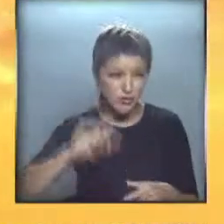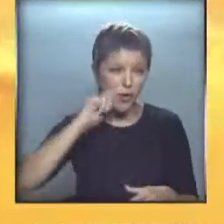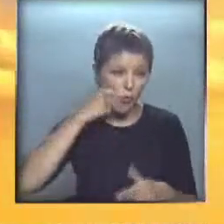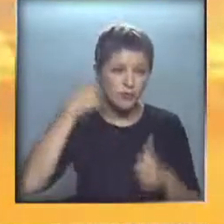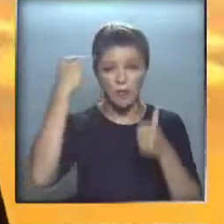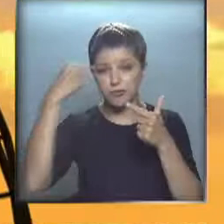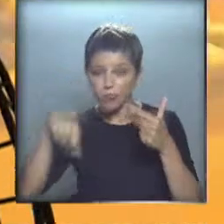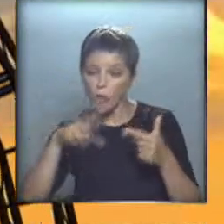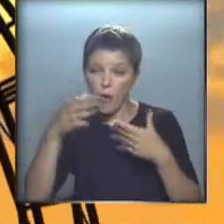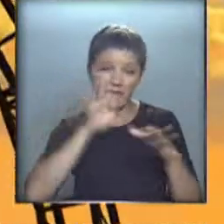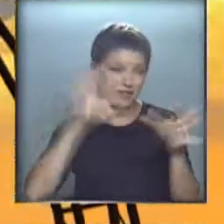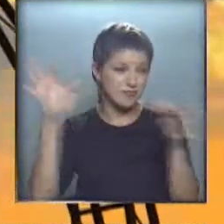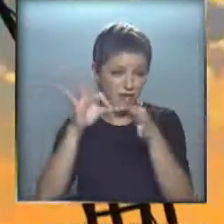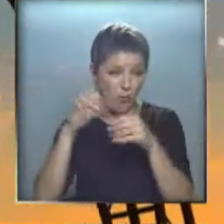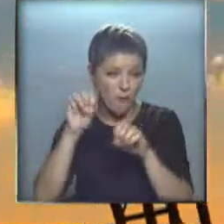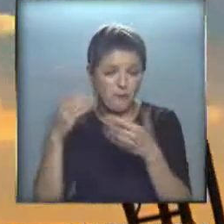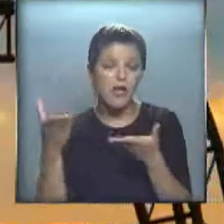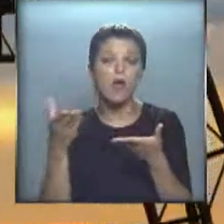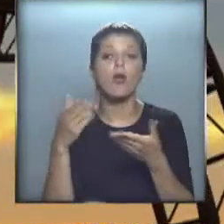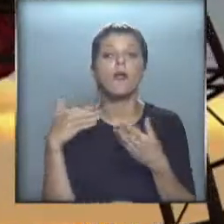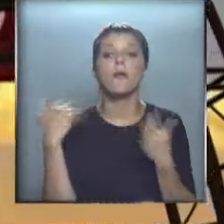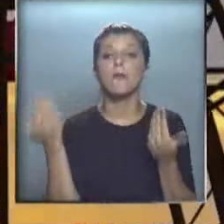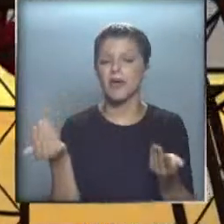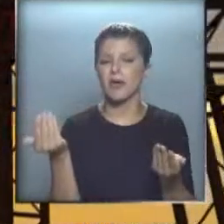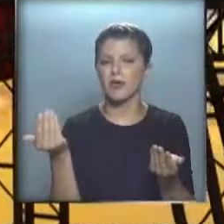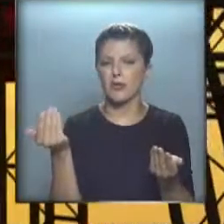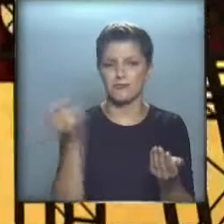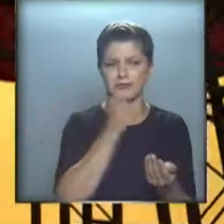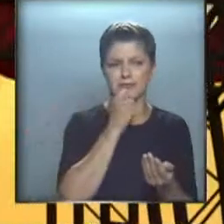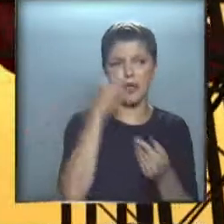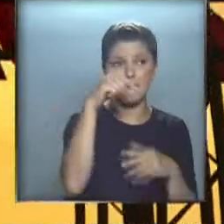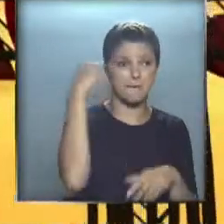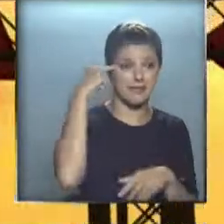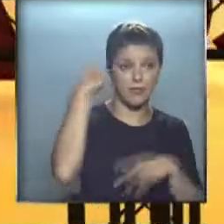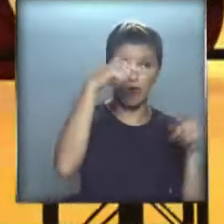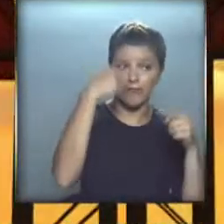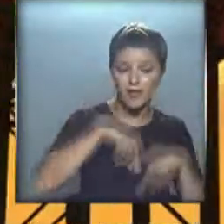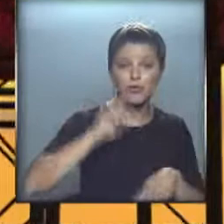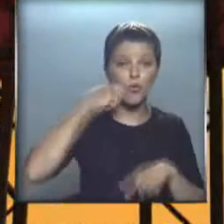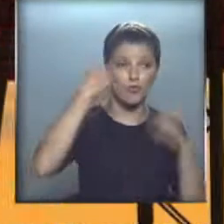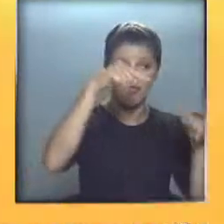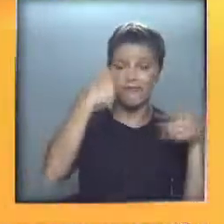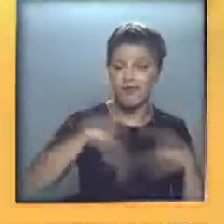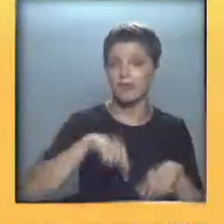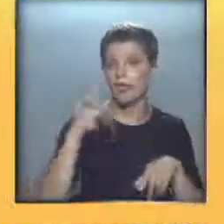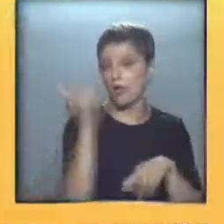más afinidad que con otra. Pero no creo que porque no te guste lo mismo no puedas conocer y no puedas ser amigo suyo,